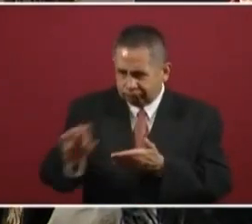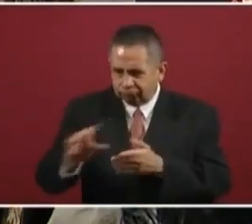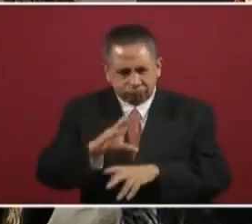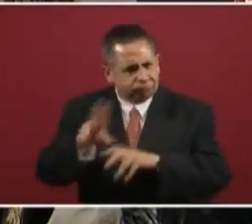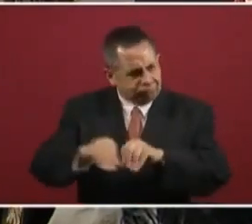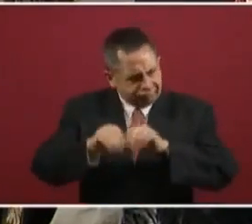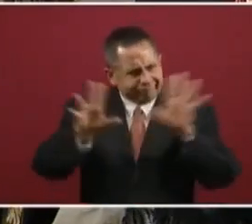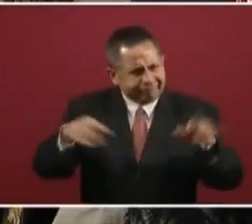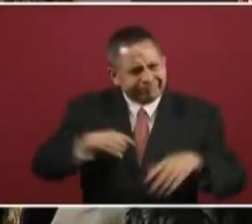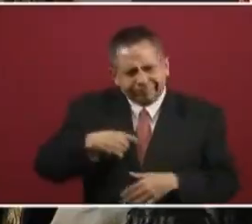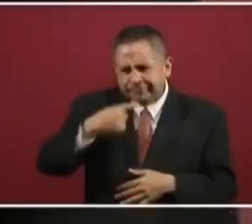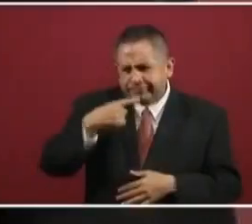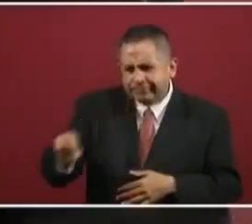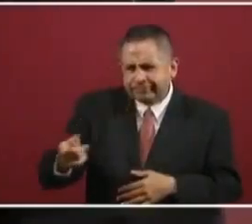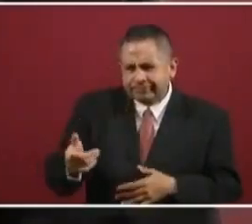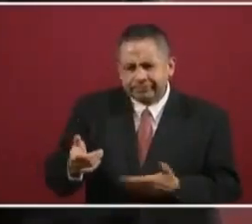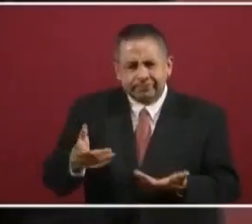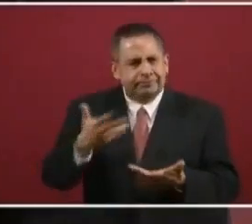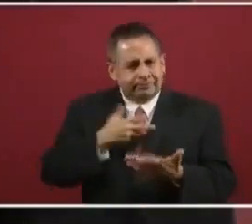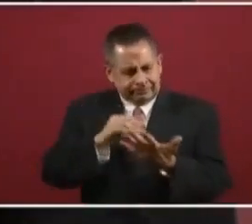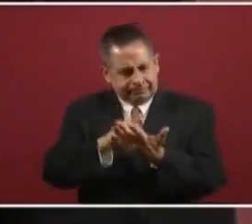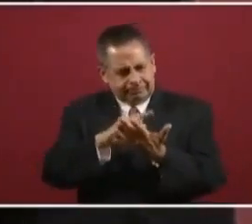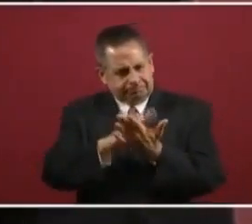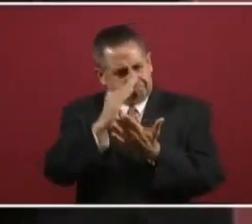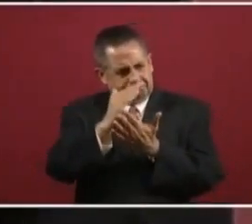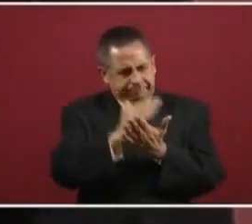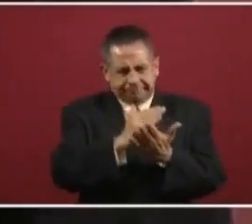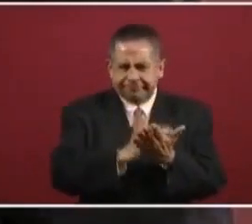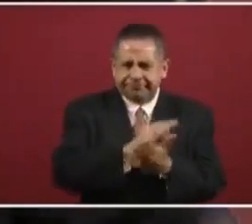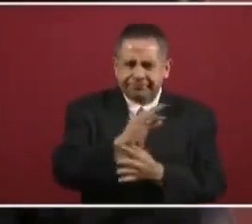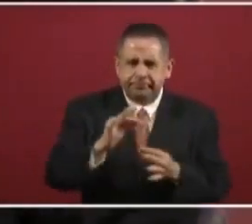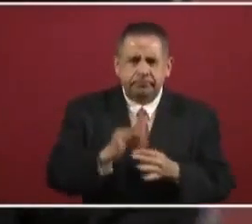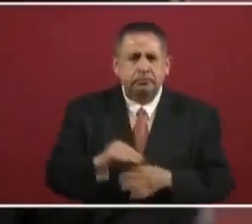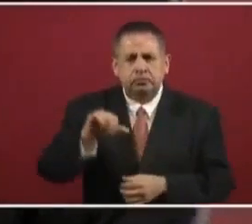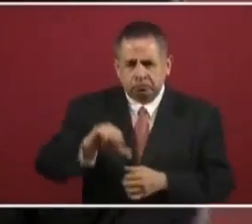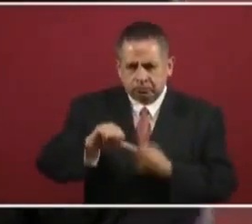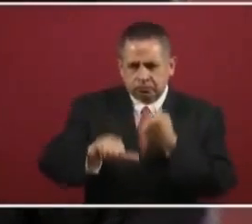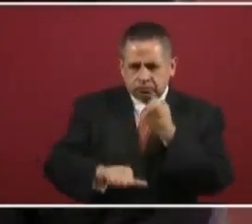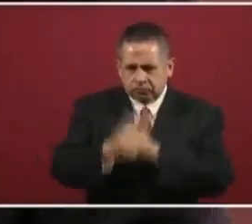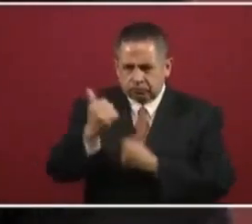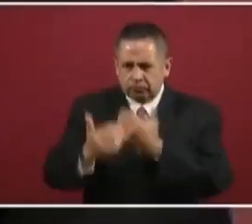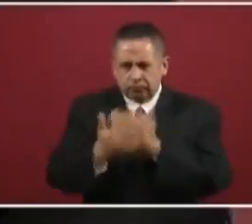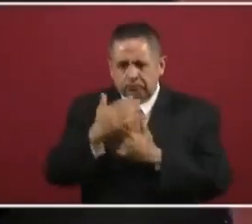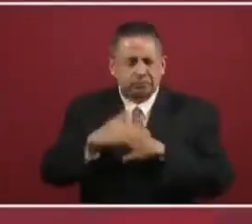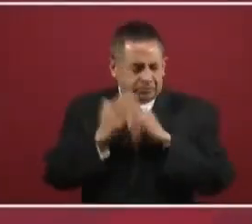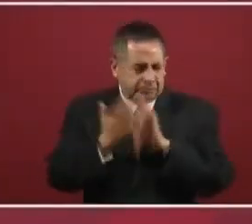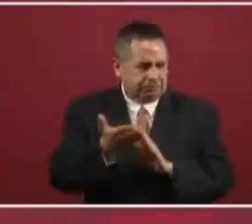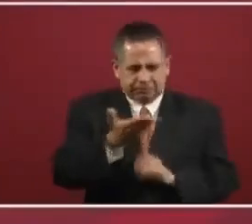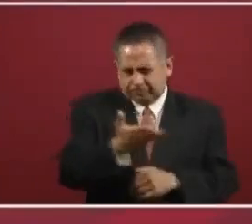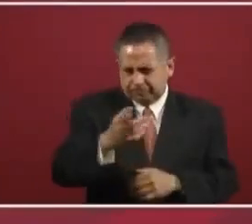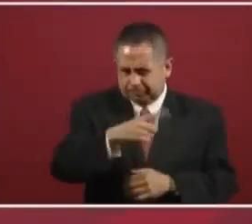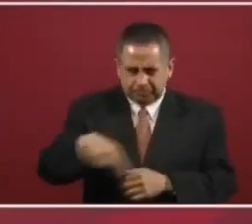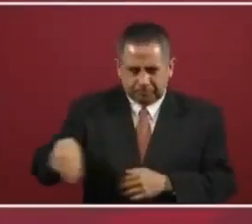público y ya está contemplado hoy a las 11 le voy a pedir